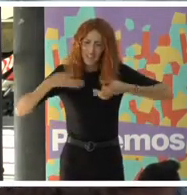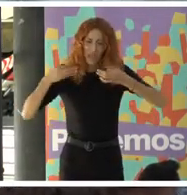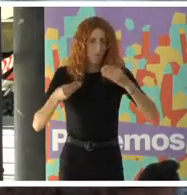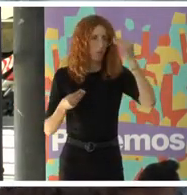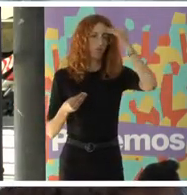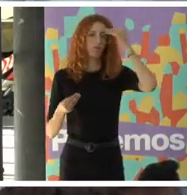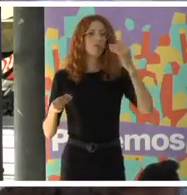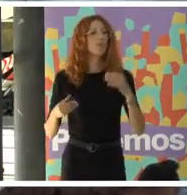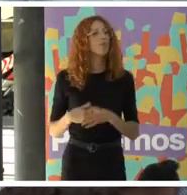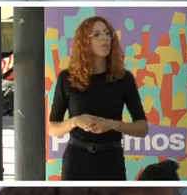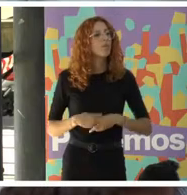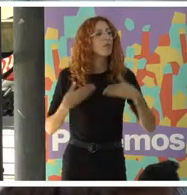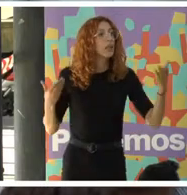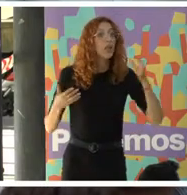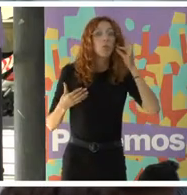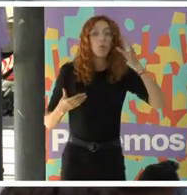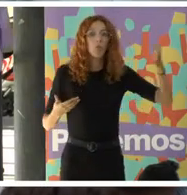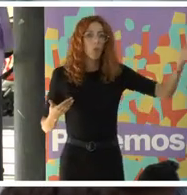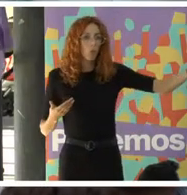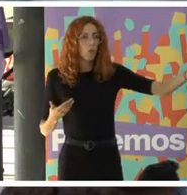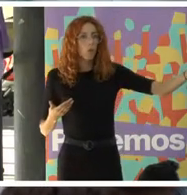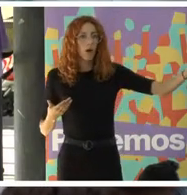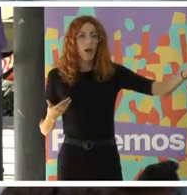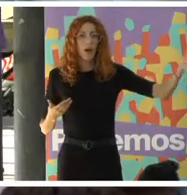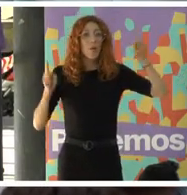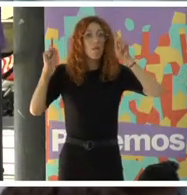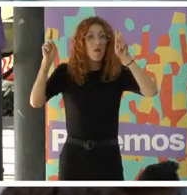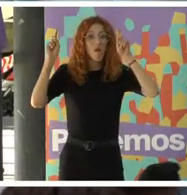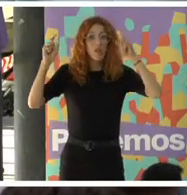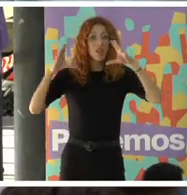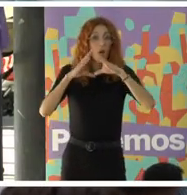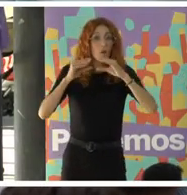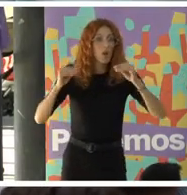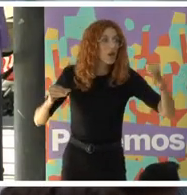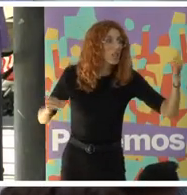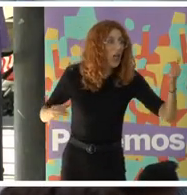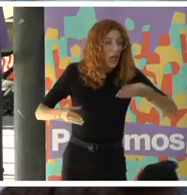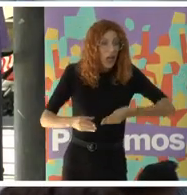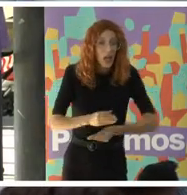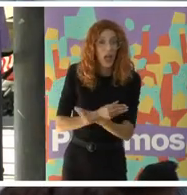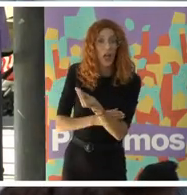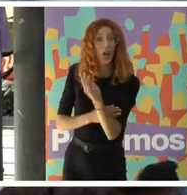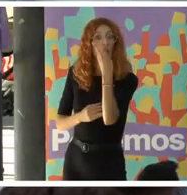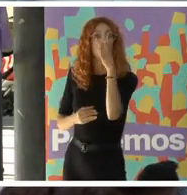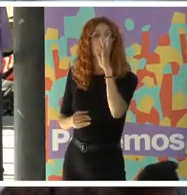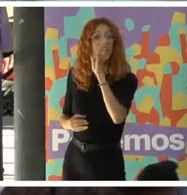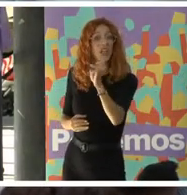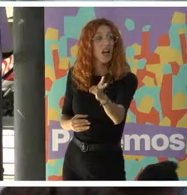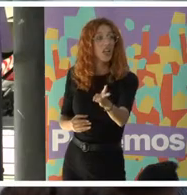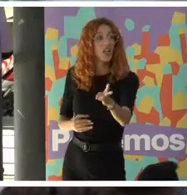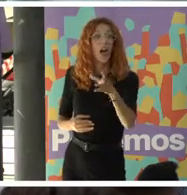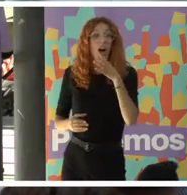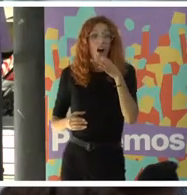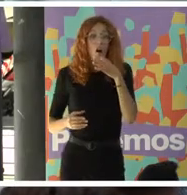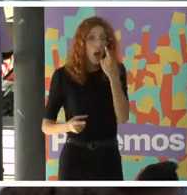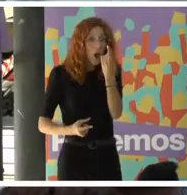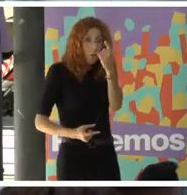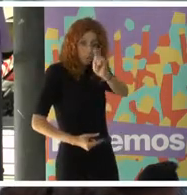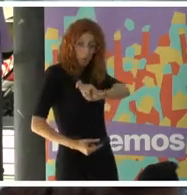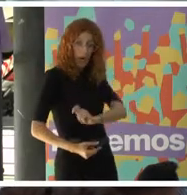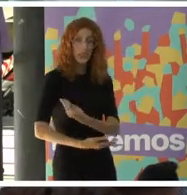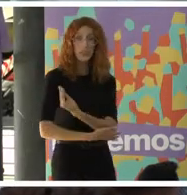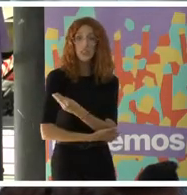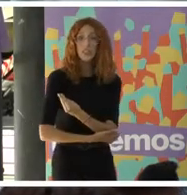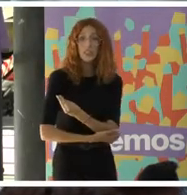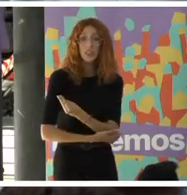sea, esta mujer, una profesora de universidad que tiene una criatura de tres años y ahora otra de un mes,